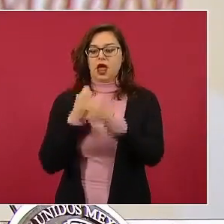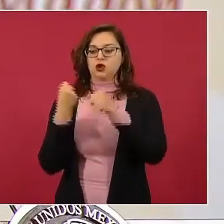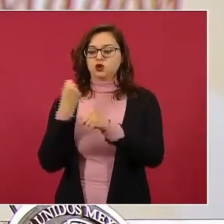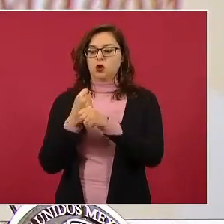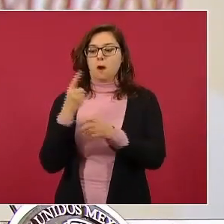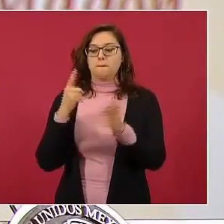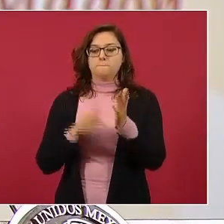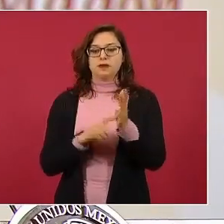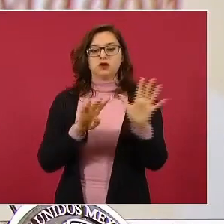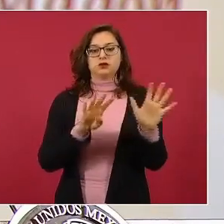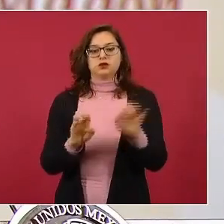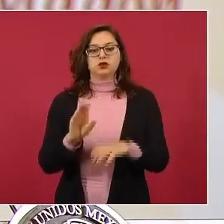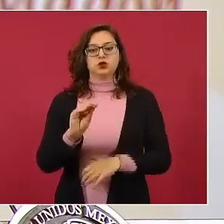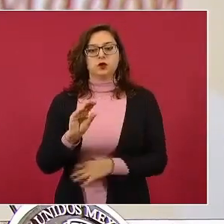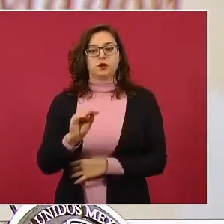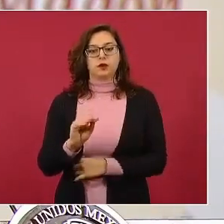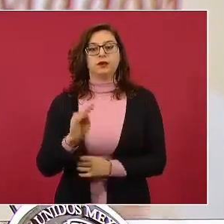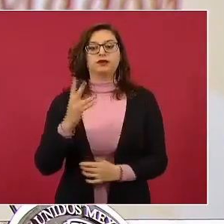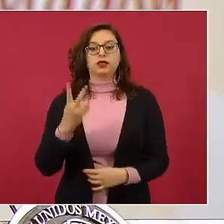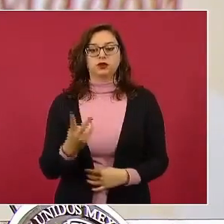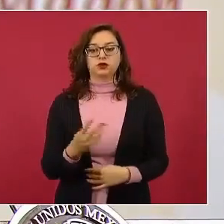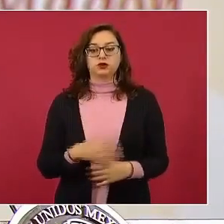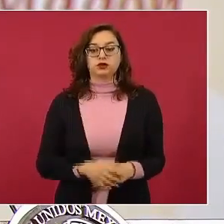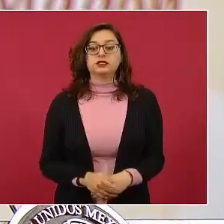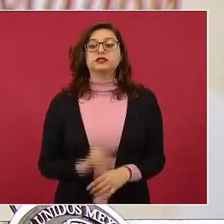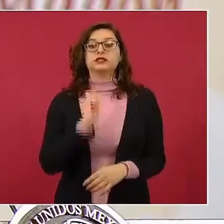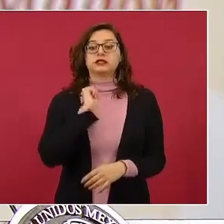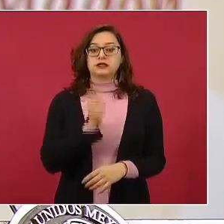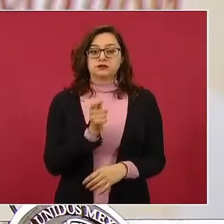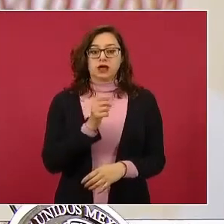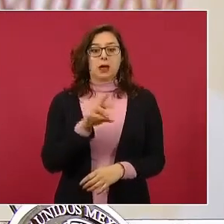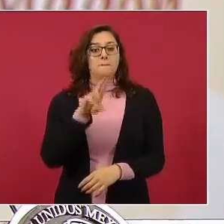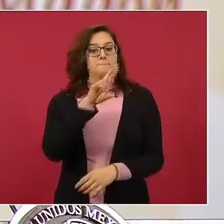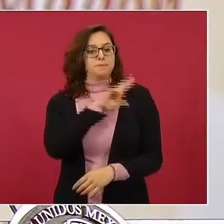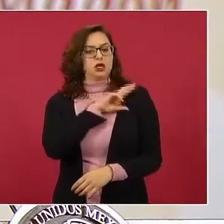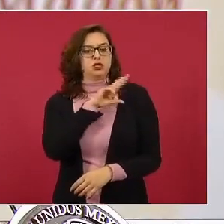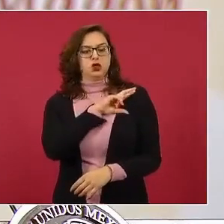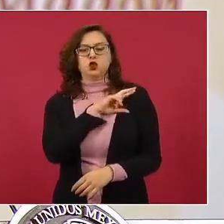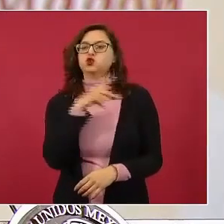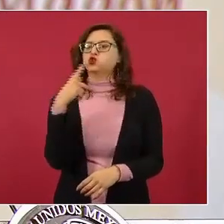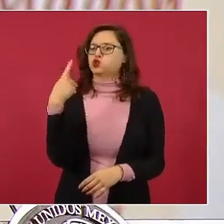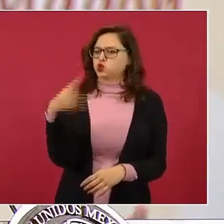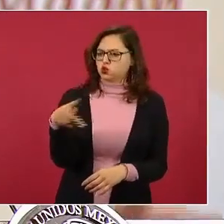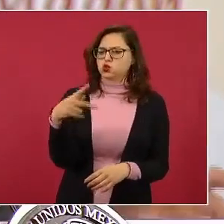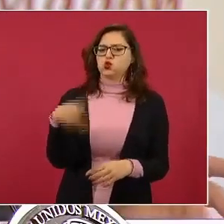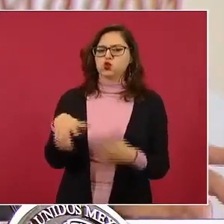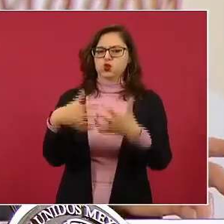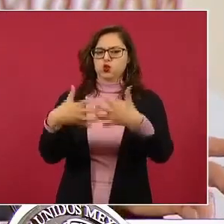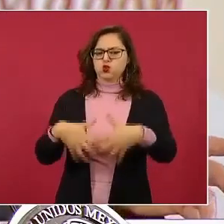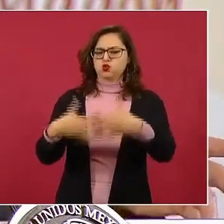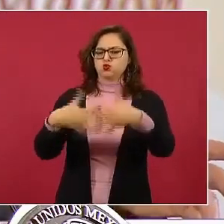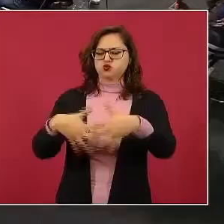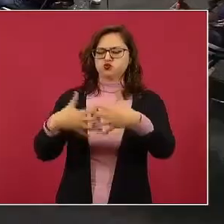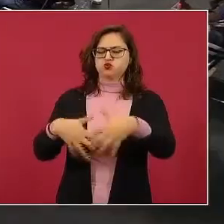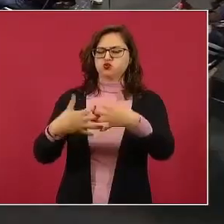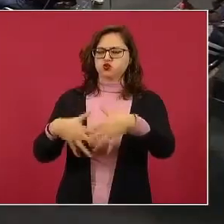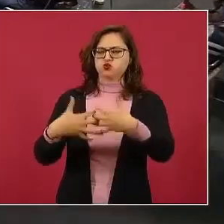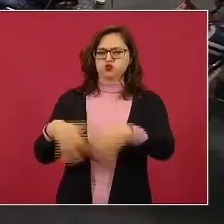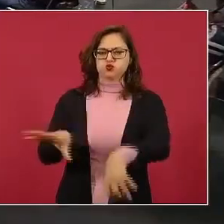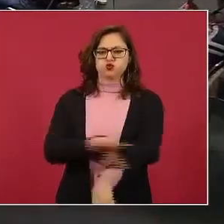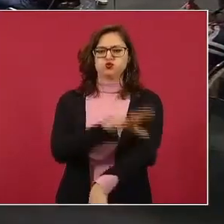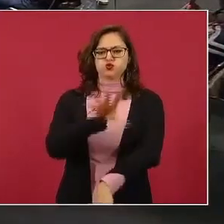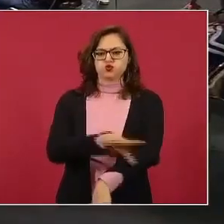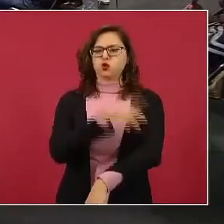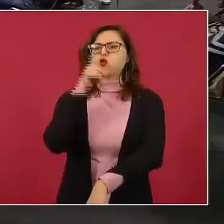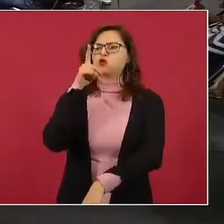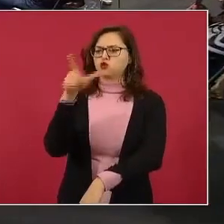1992, donde se le permite a los privados nuevos esquemas de generación privada para empezar a penetrar en México, porque el Tratado